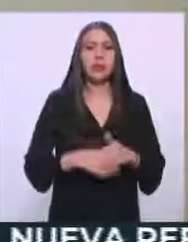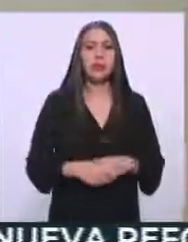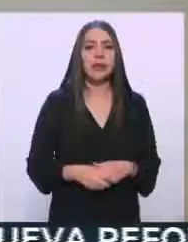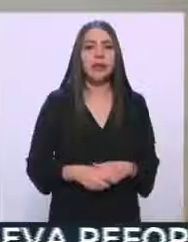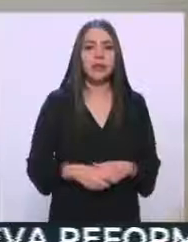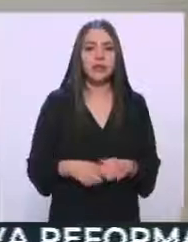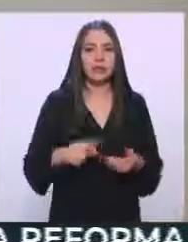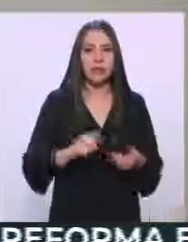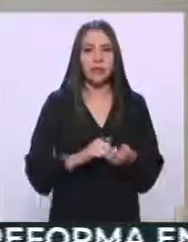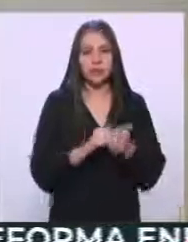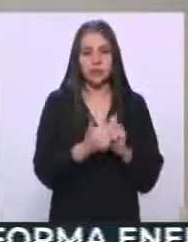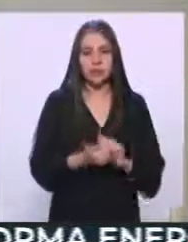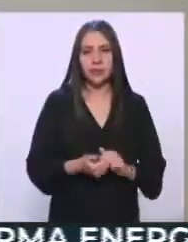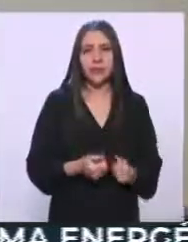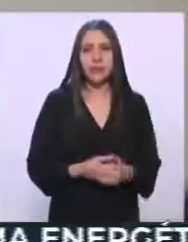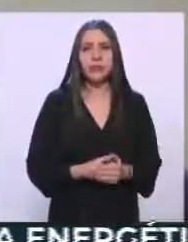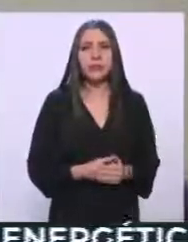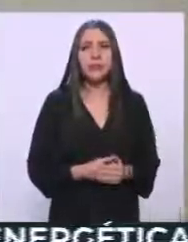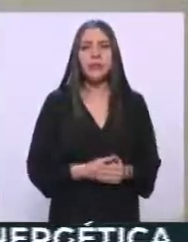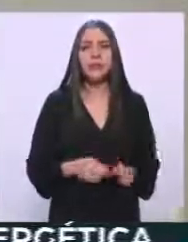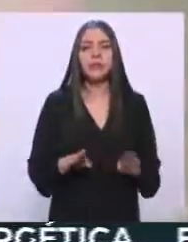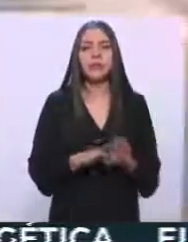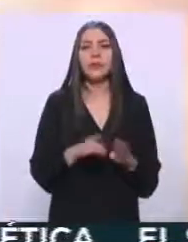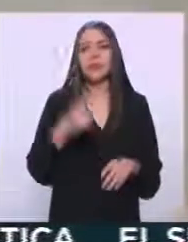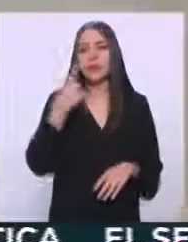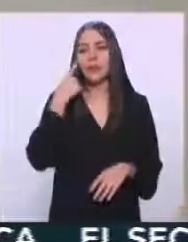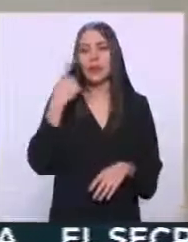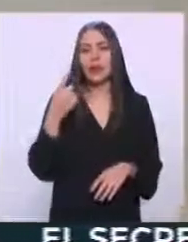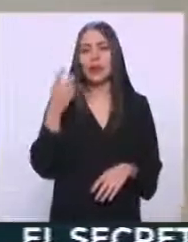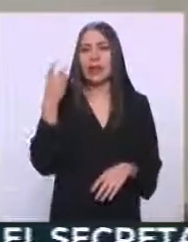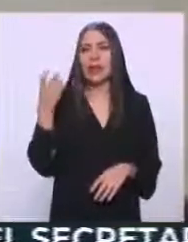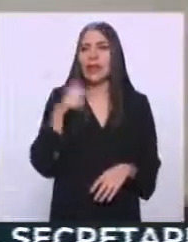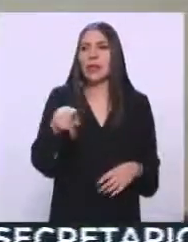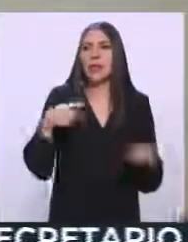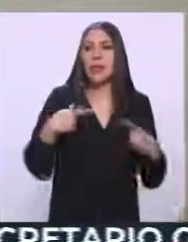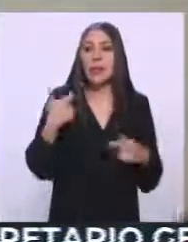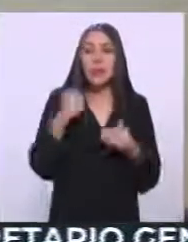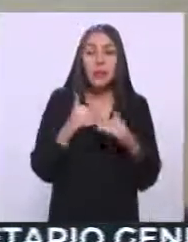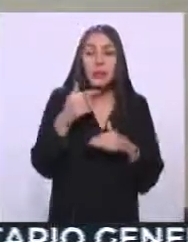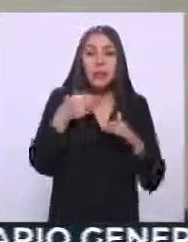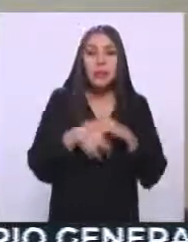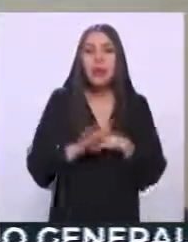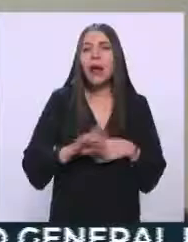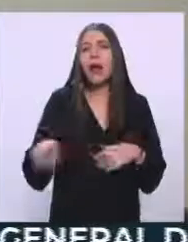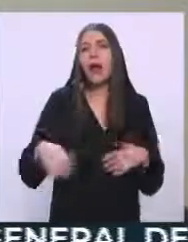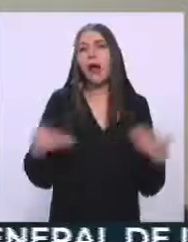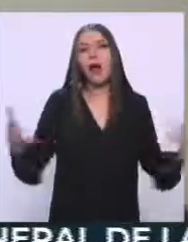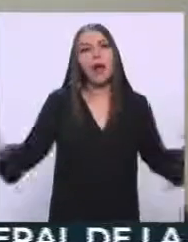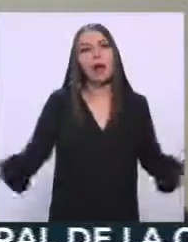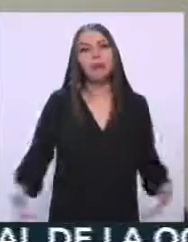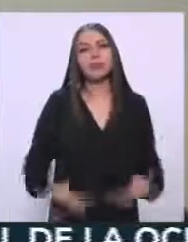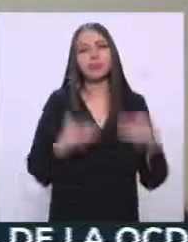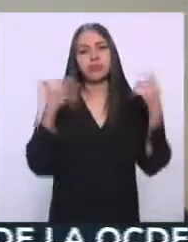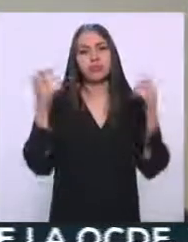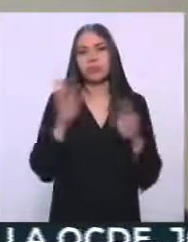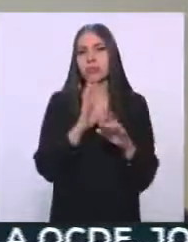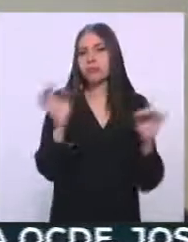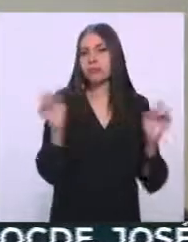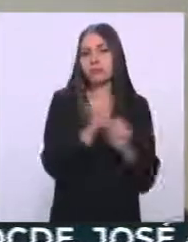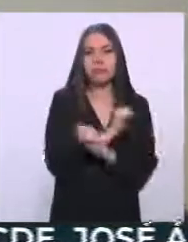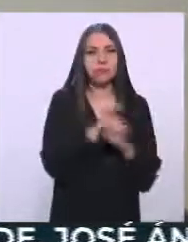menor, representaba, sin embargo, como dice la nota, la gota que rebalsó el vaso. Uh-huh. Y los estudiantes